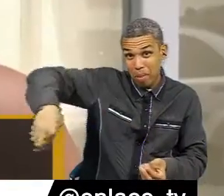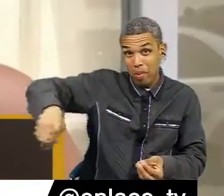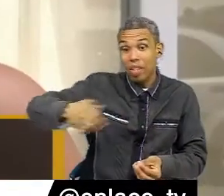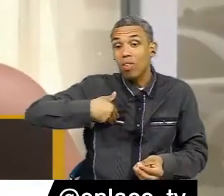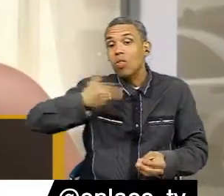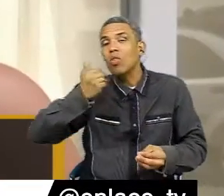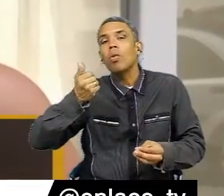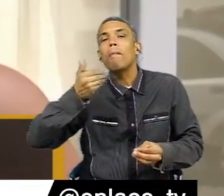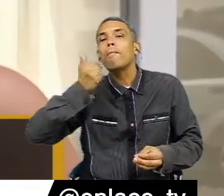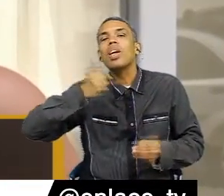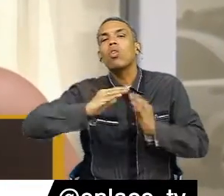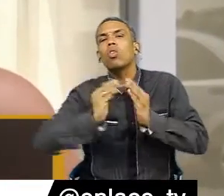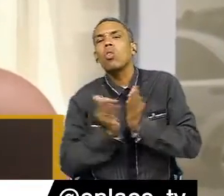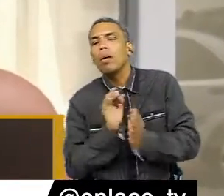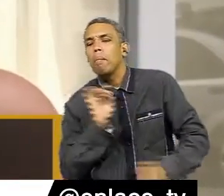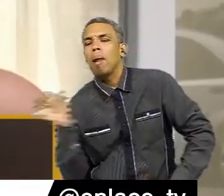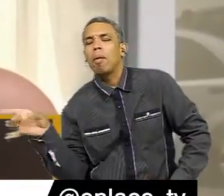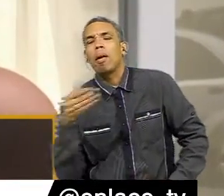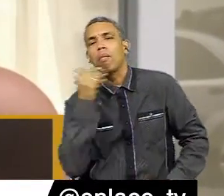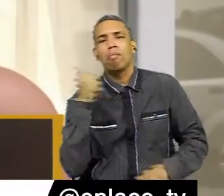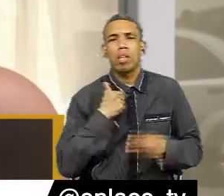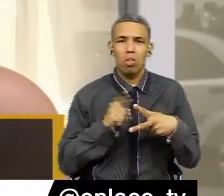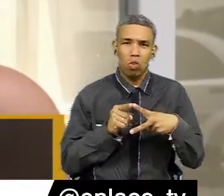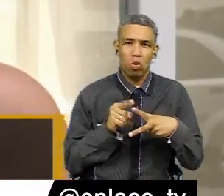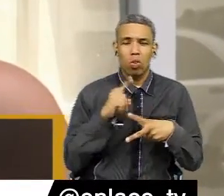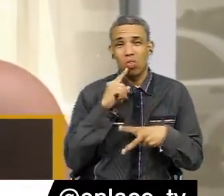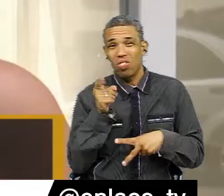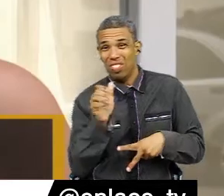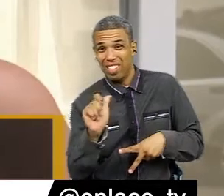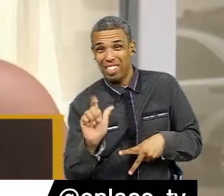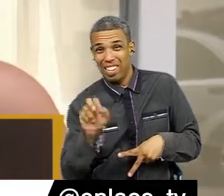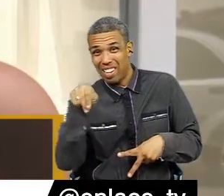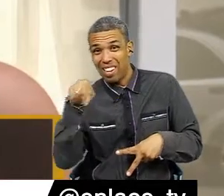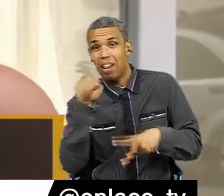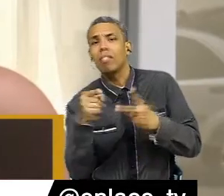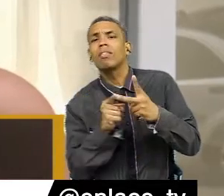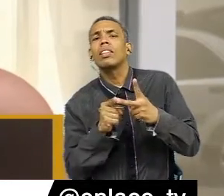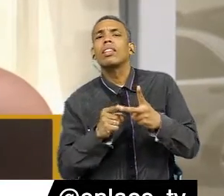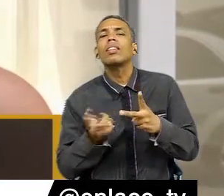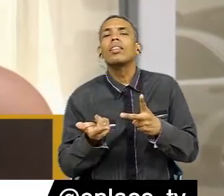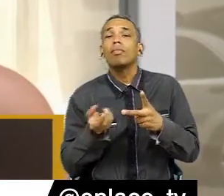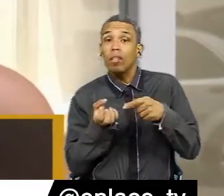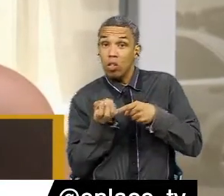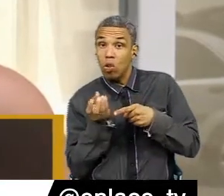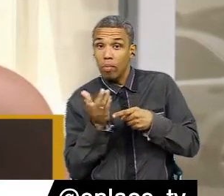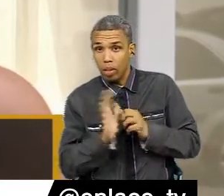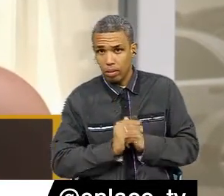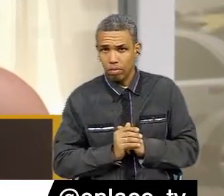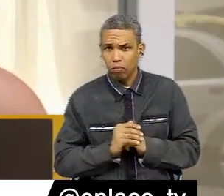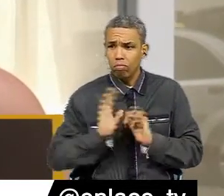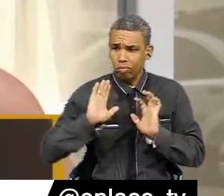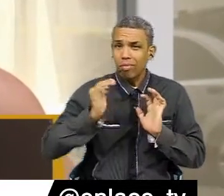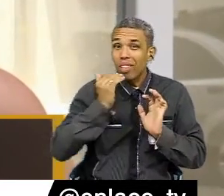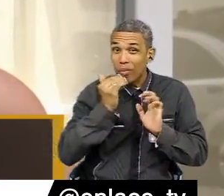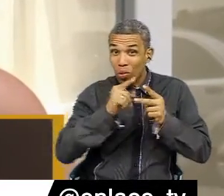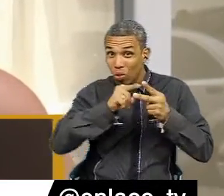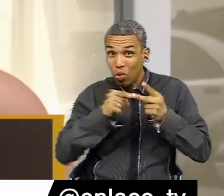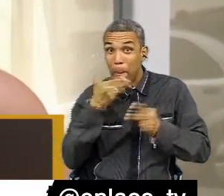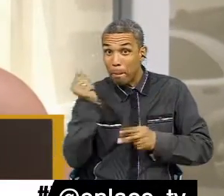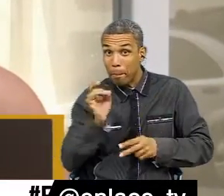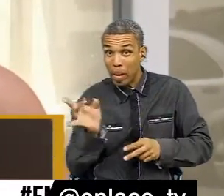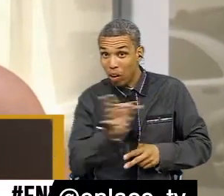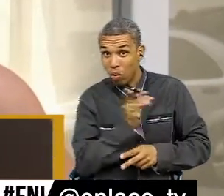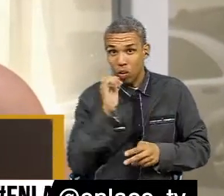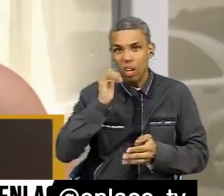La Secretaría de Educación de Barranca Bermeja, en su inoperancia, en su falta de calidad y de organización interna y cohesión entre los